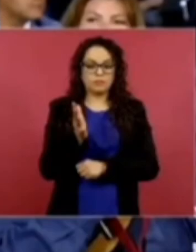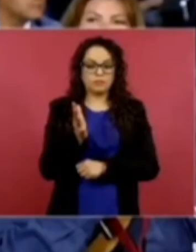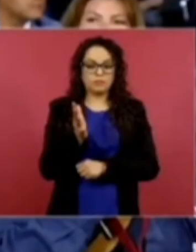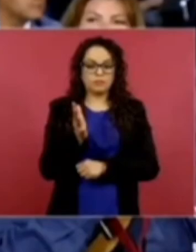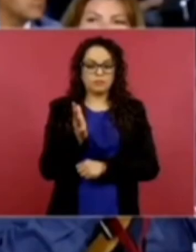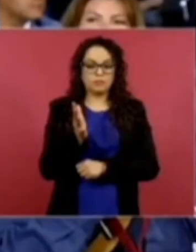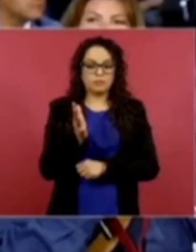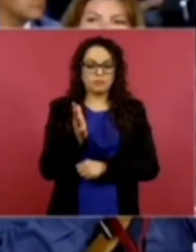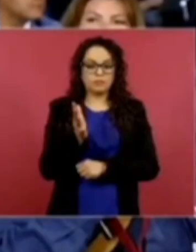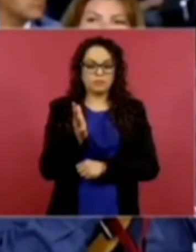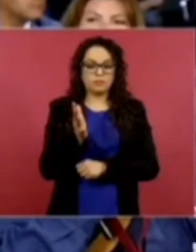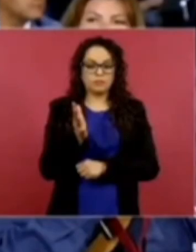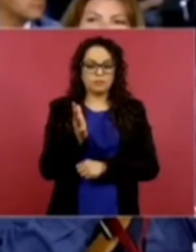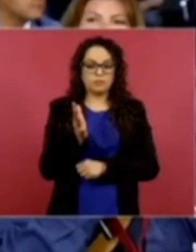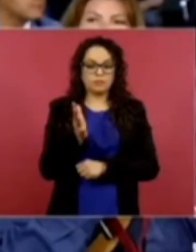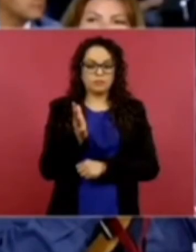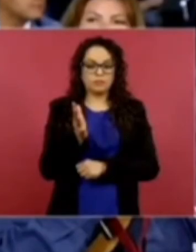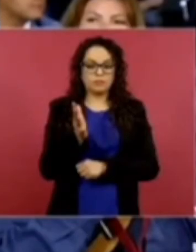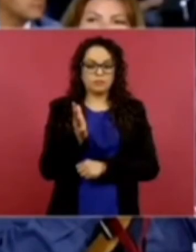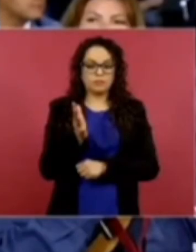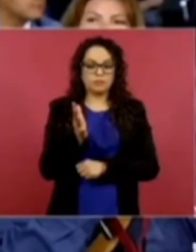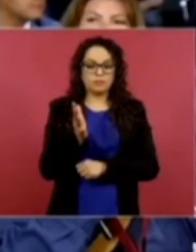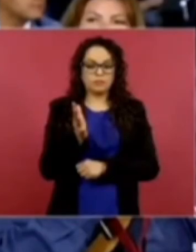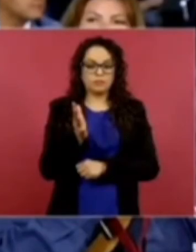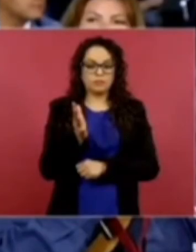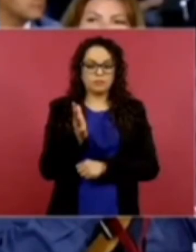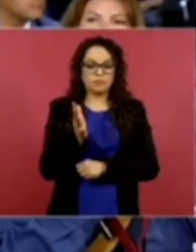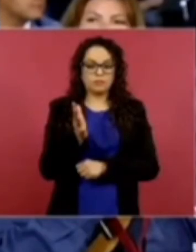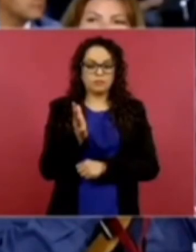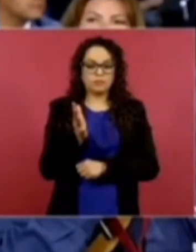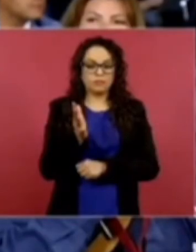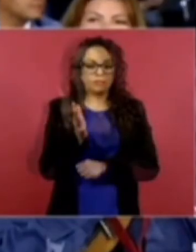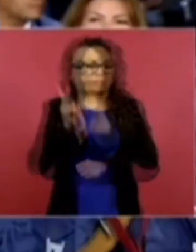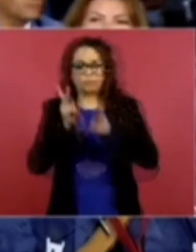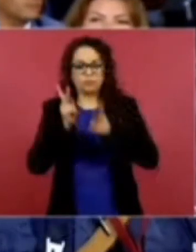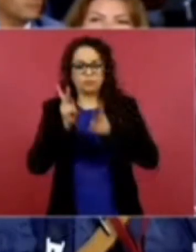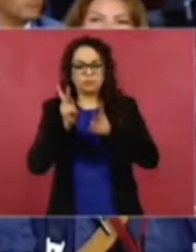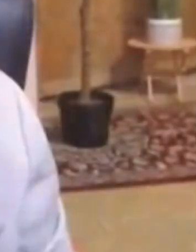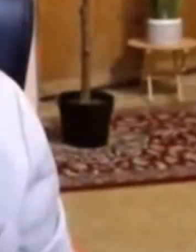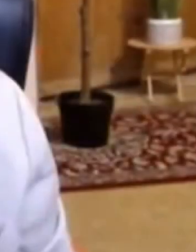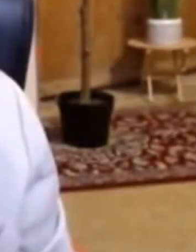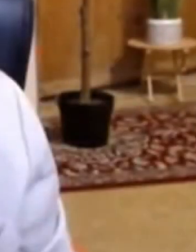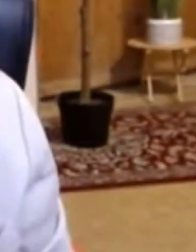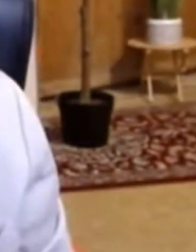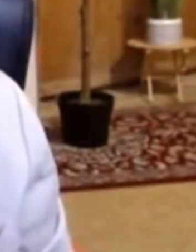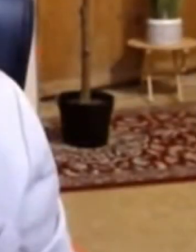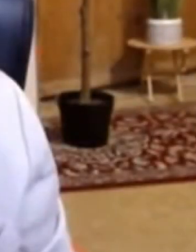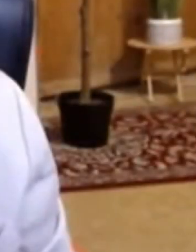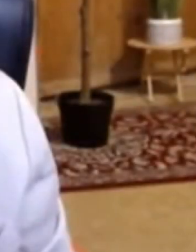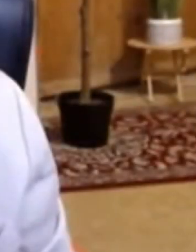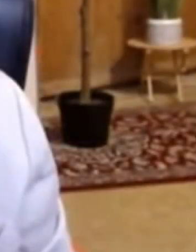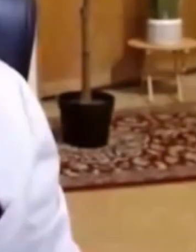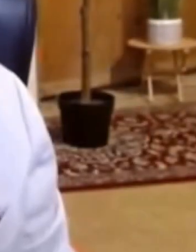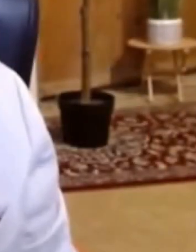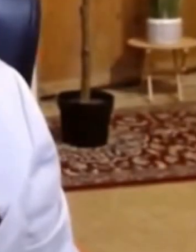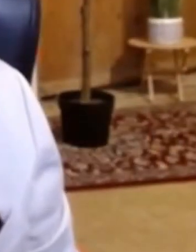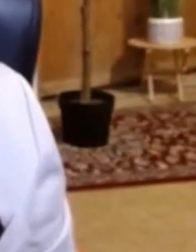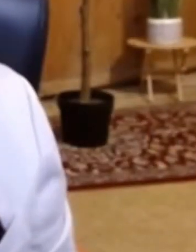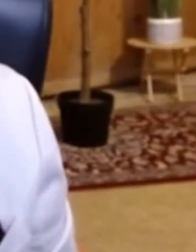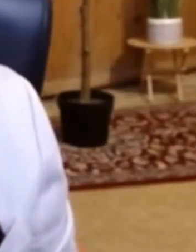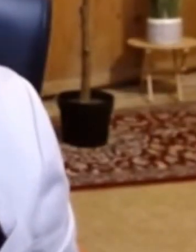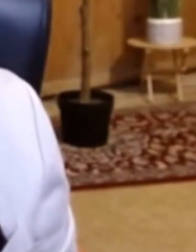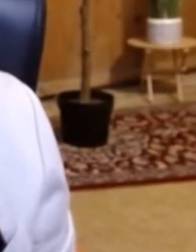entrevista exclusiva en lo que va de su sexenio. Así lo había advertido desde el principio. Nosotros, por supuesto, que le